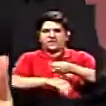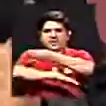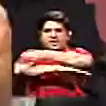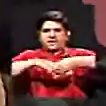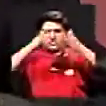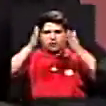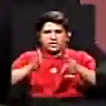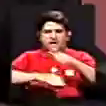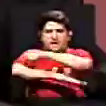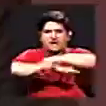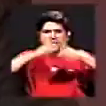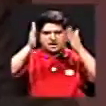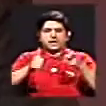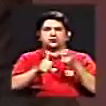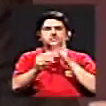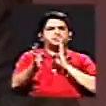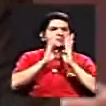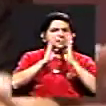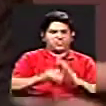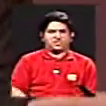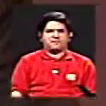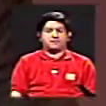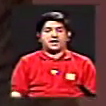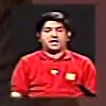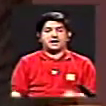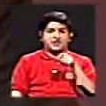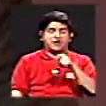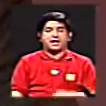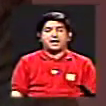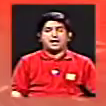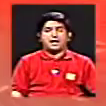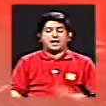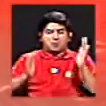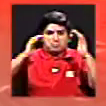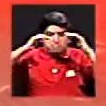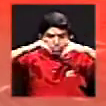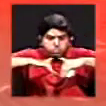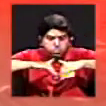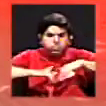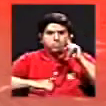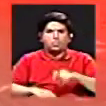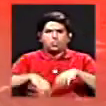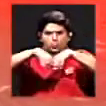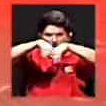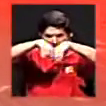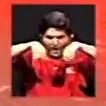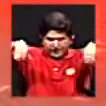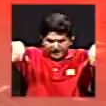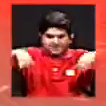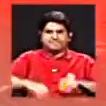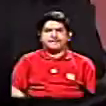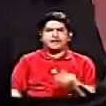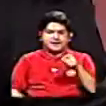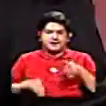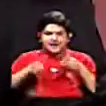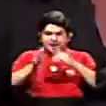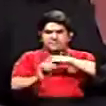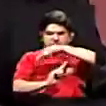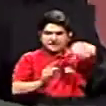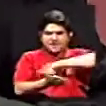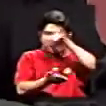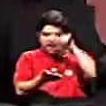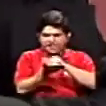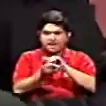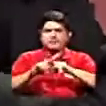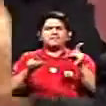Arquitectos. En primer lugar conversamos acerca del colapso de un drenaje, de una alcantarilla en la vía de circunvalación, pero